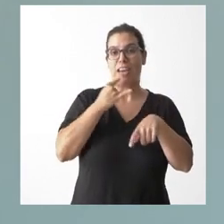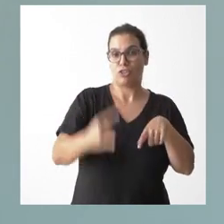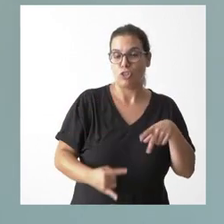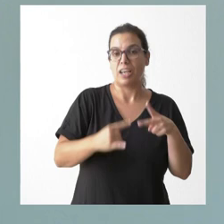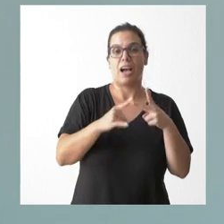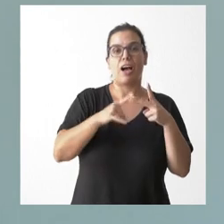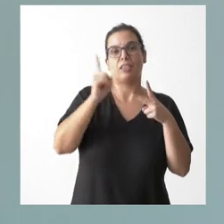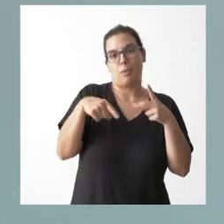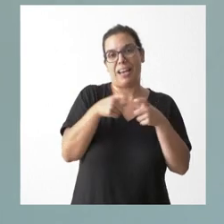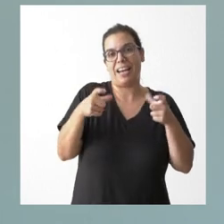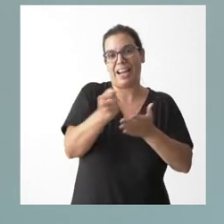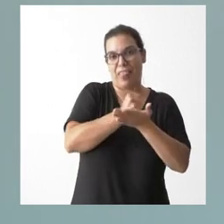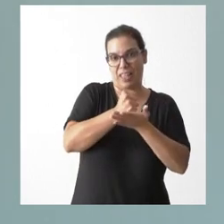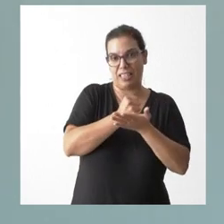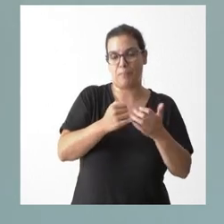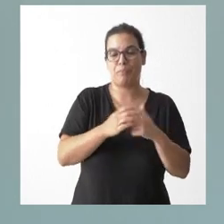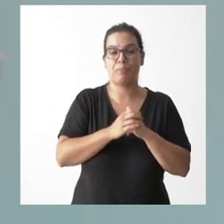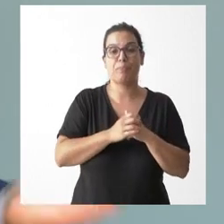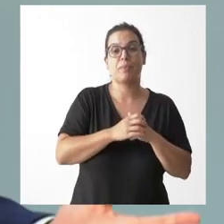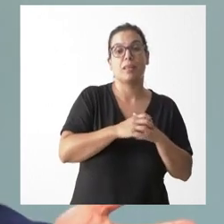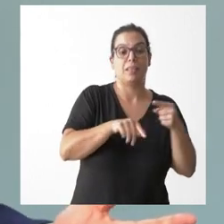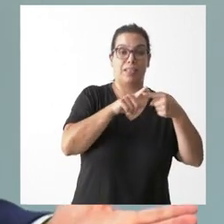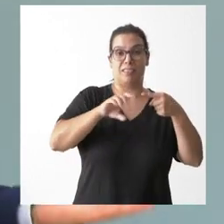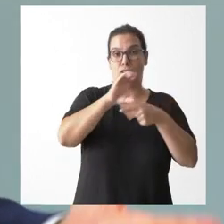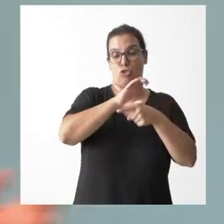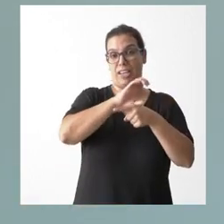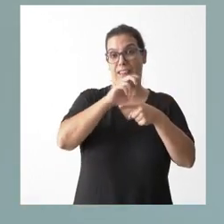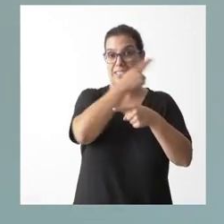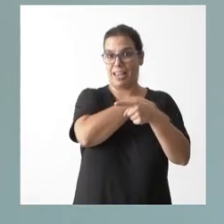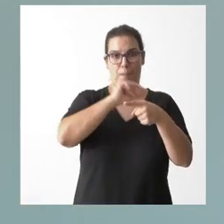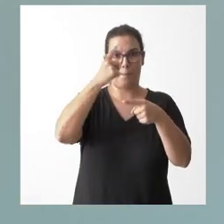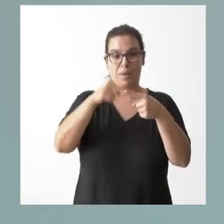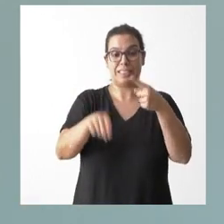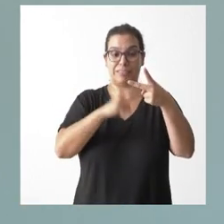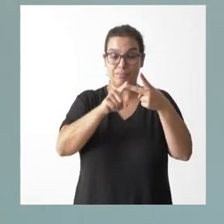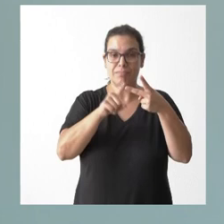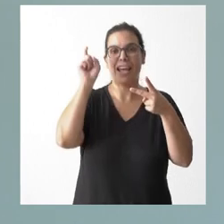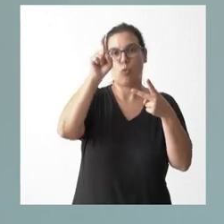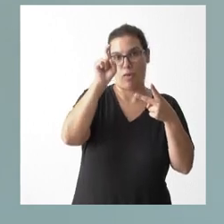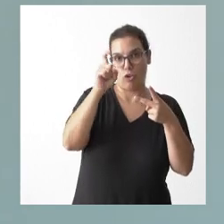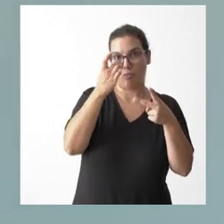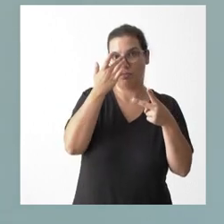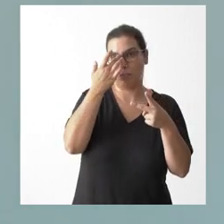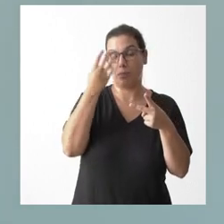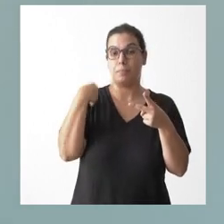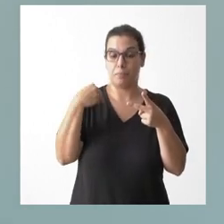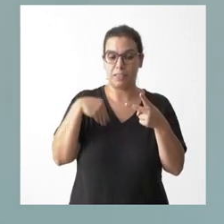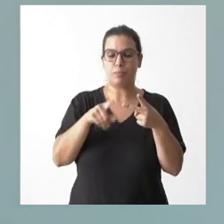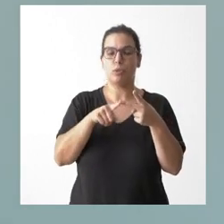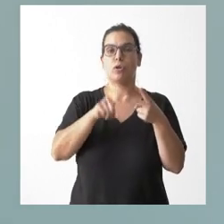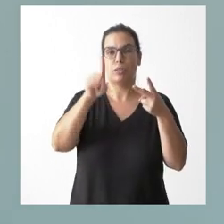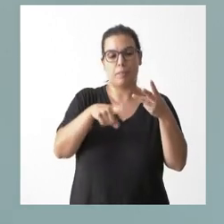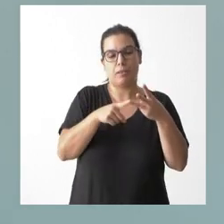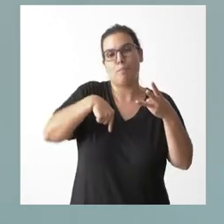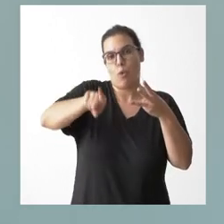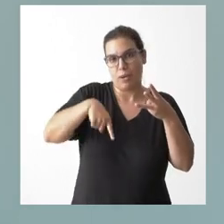receta electrónica. Le siguen en orden de importancia la Consejería de Educación y la propia Consejería de Movilidad